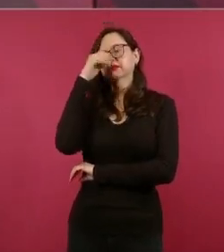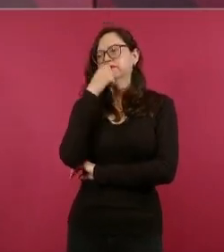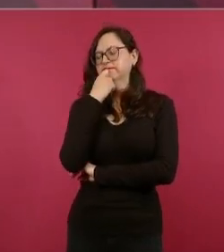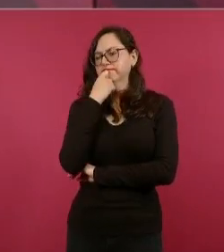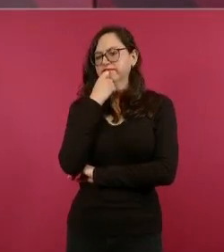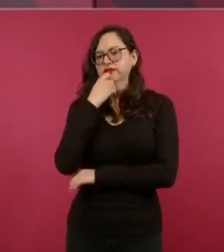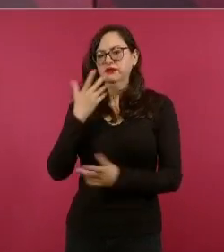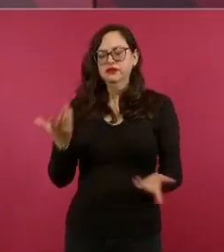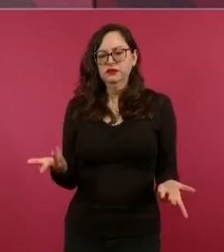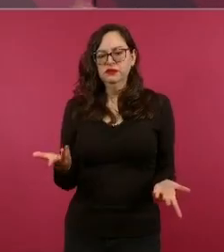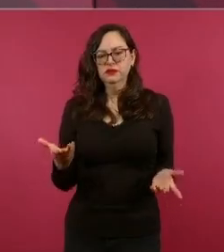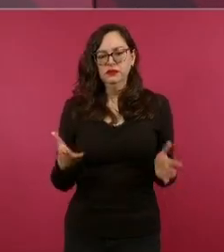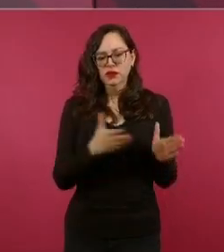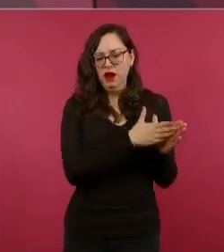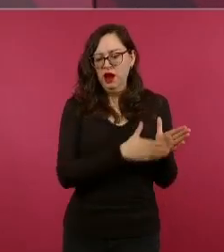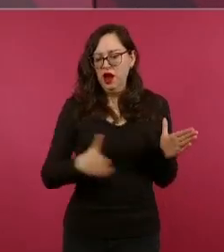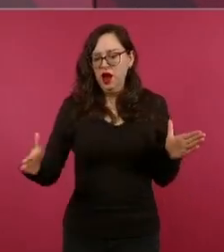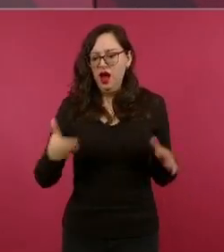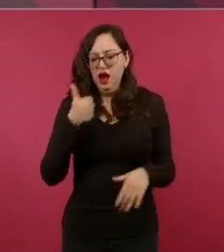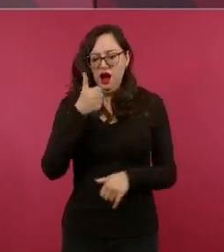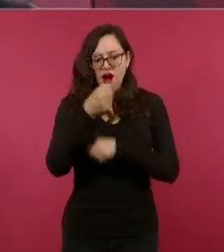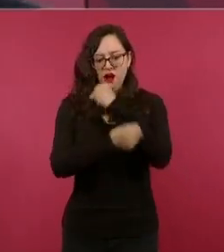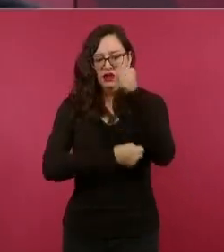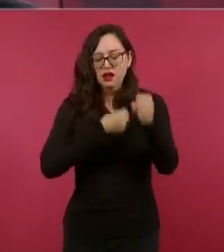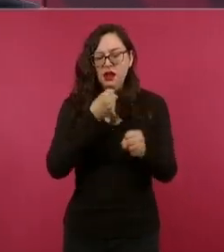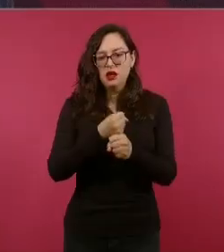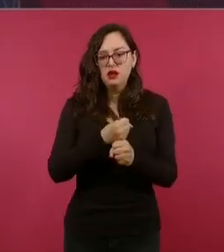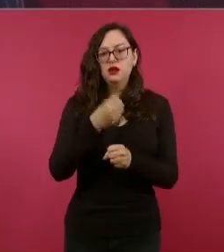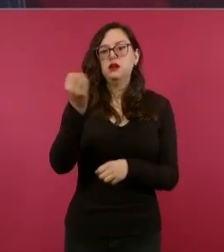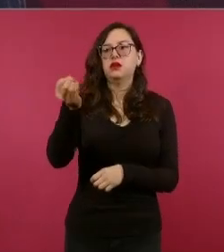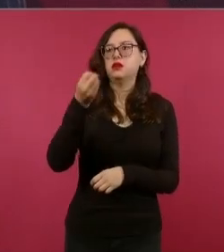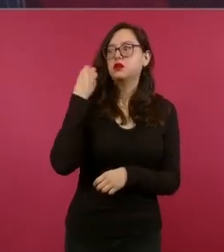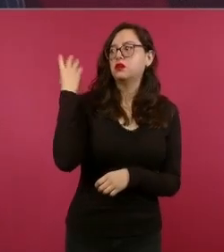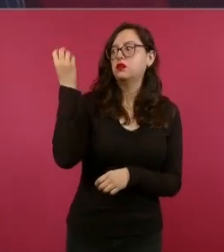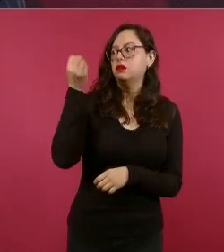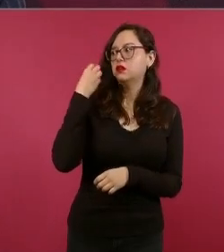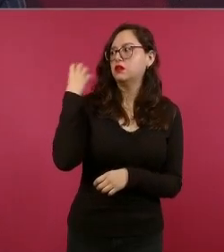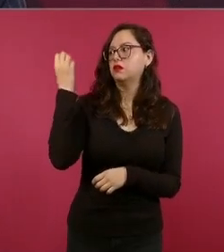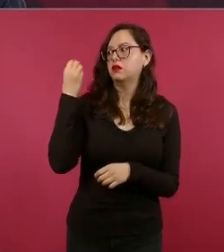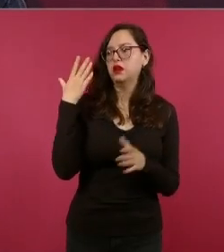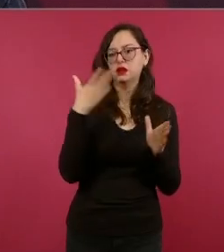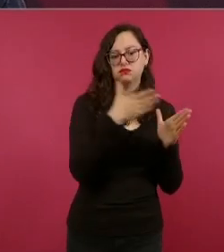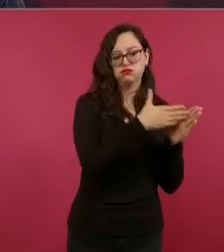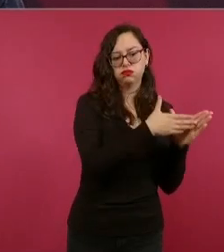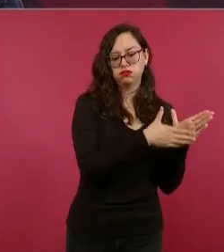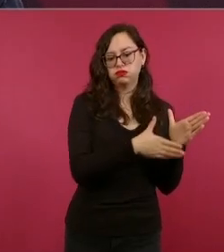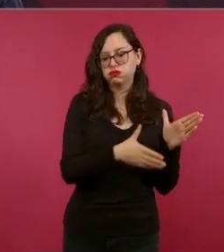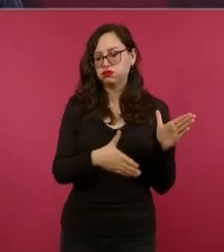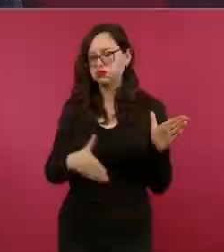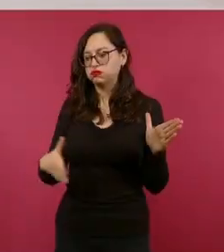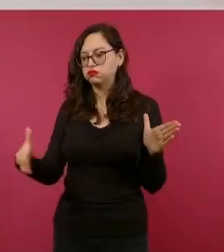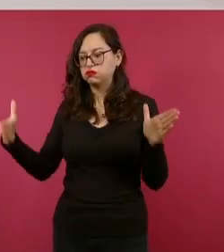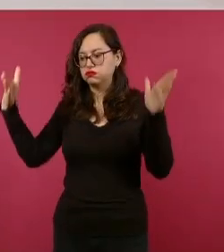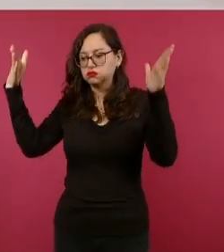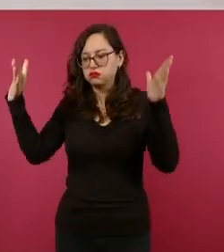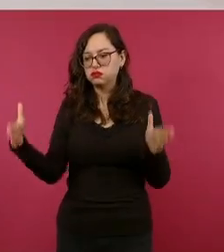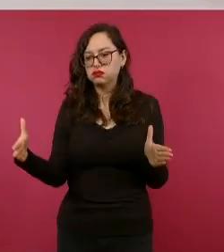gobierno la dejamos, toda la serie, que es un buen testimonio